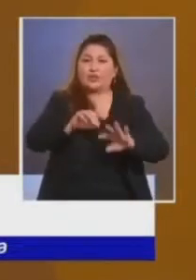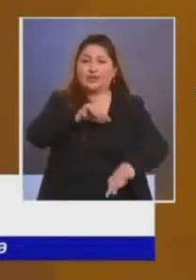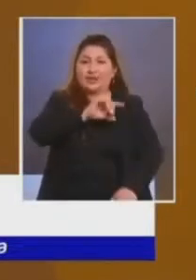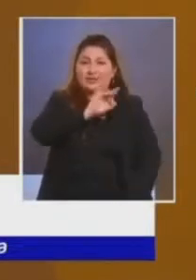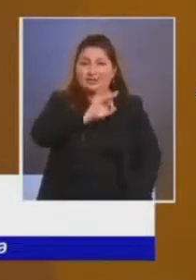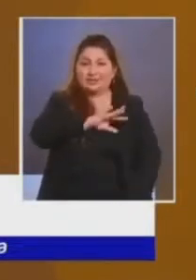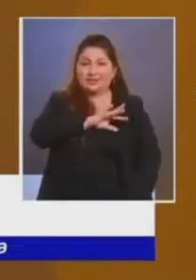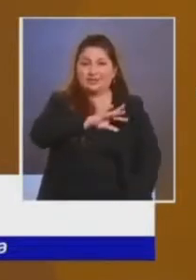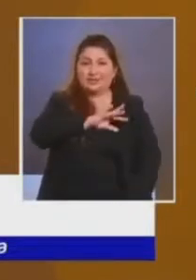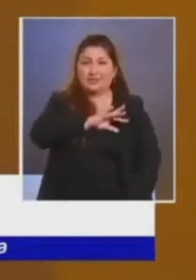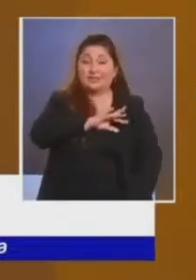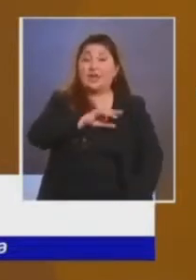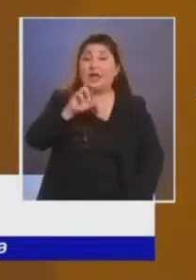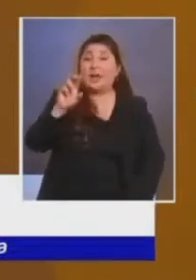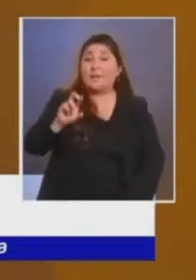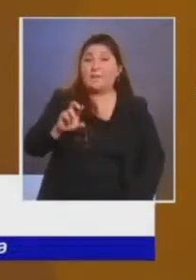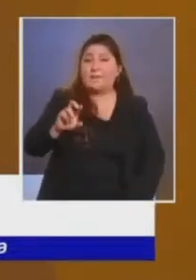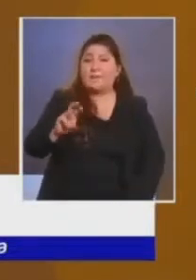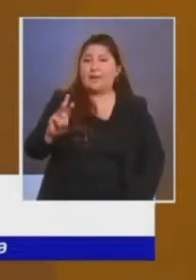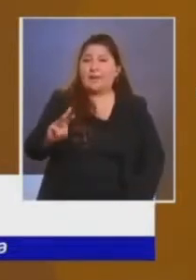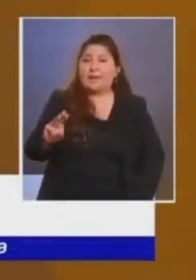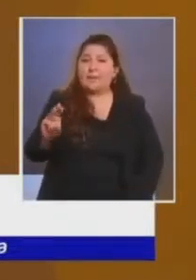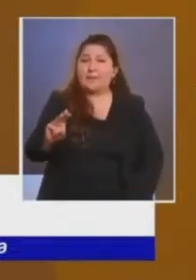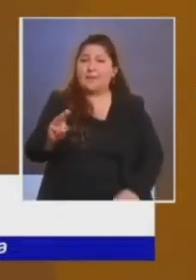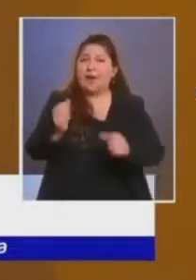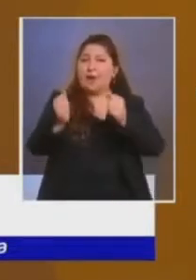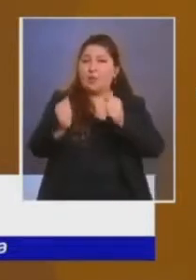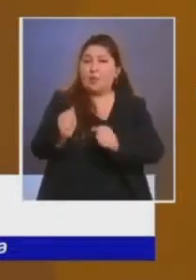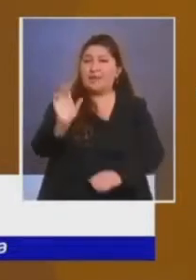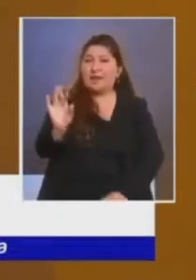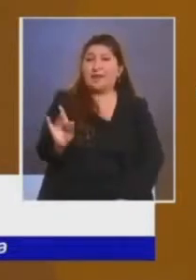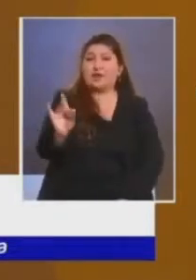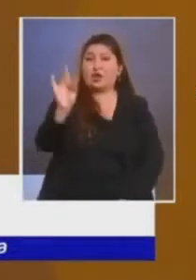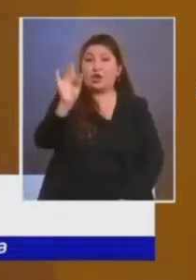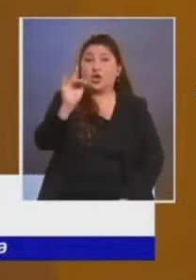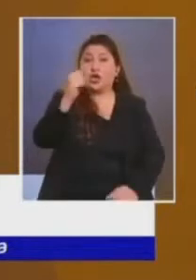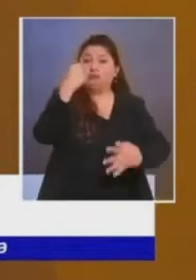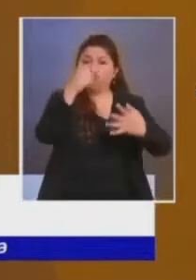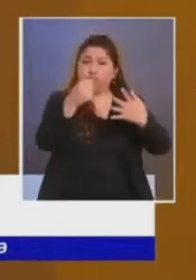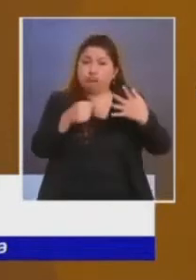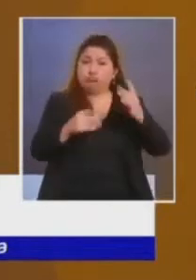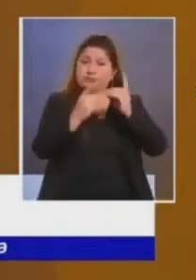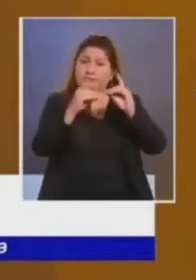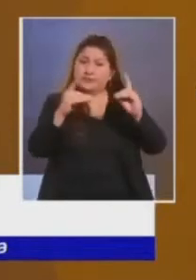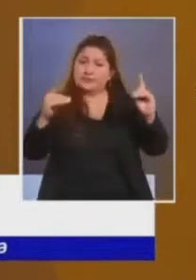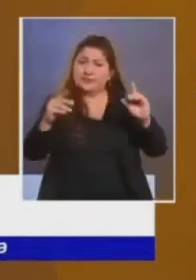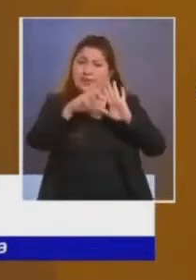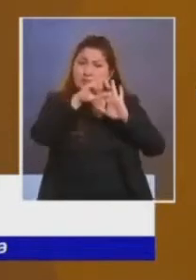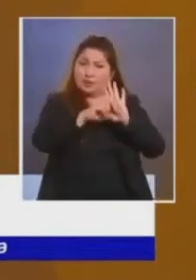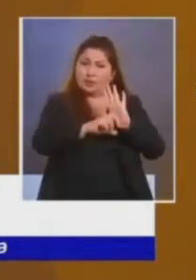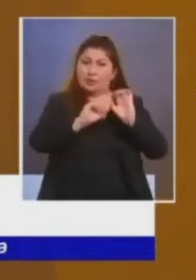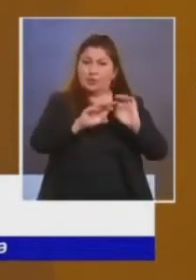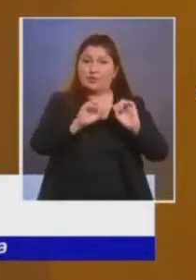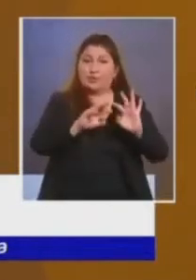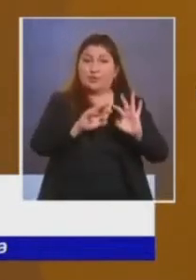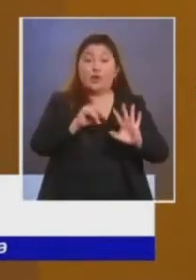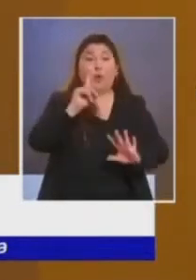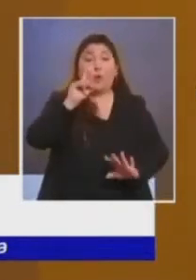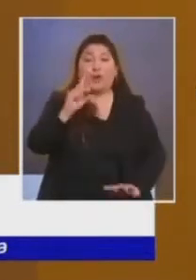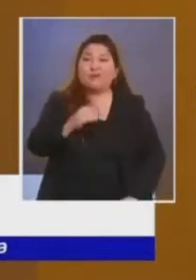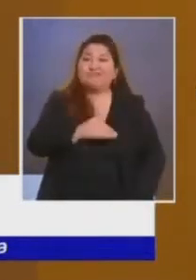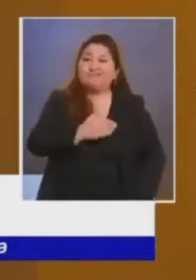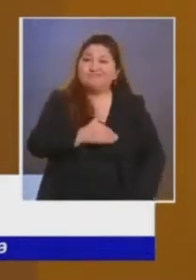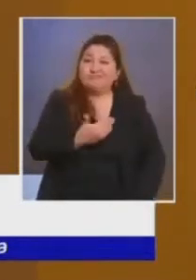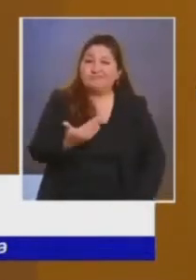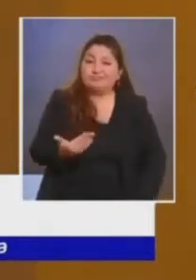y que los padres puedan elegir dentro de un marco de diversidad de proyectos educativos. Desgraciadamente, lo que ha sucedido en